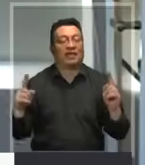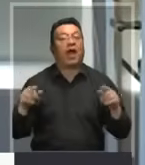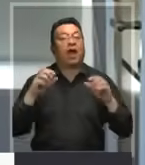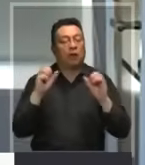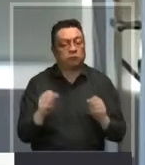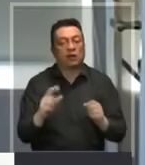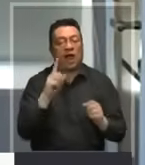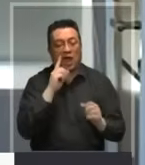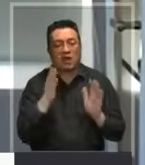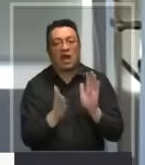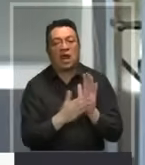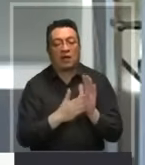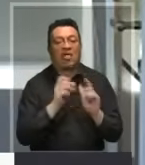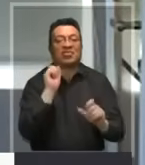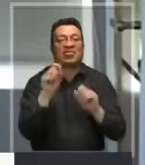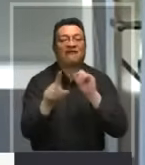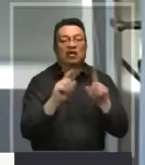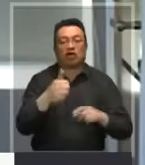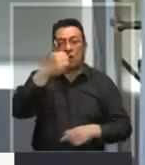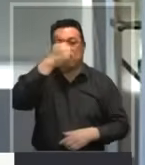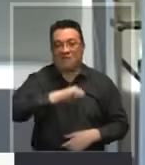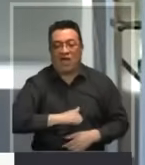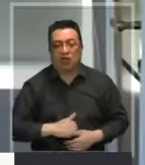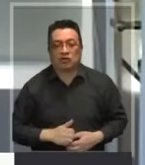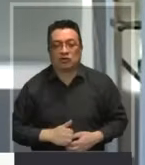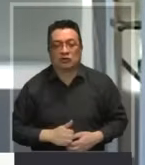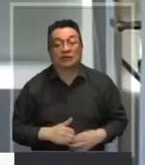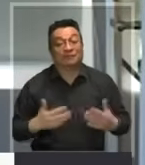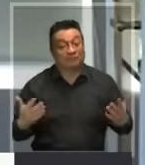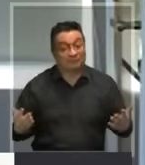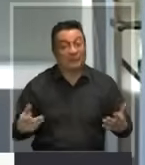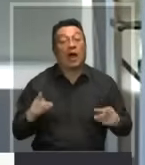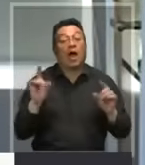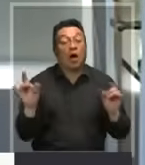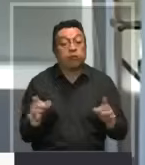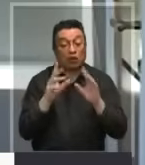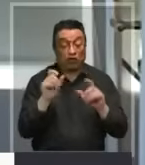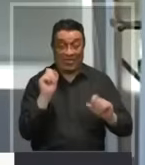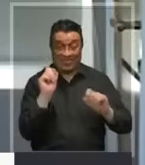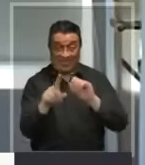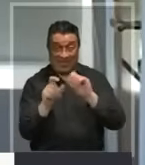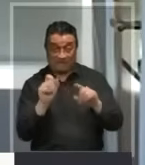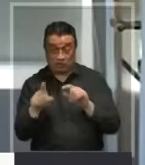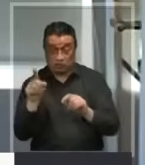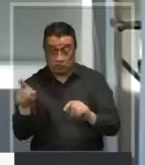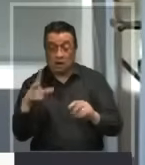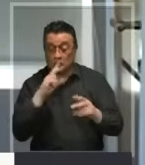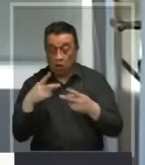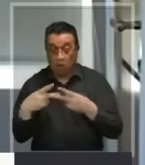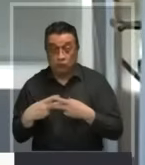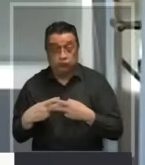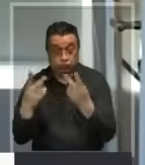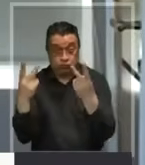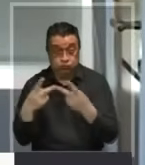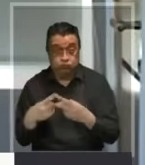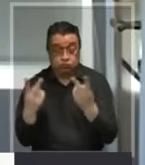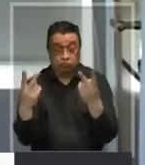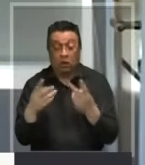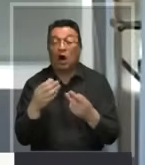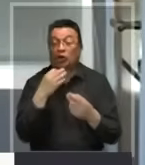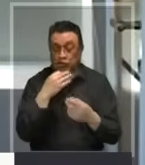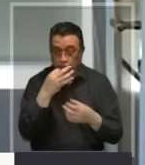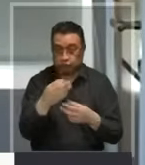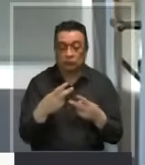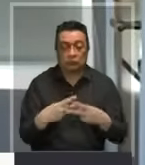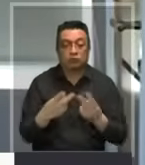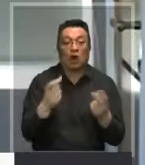podría tener un defensor privado. Y si la Defensoría ha sacado comunicados dando cuenta,